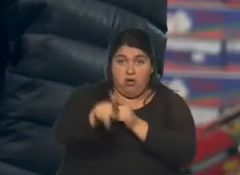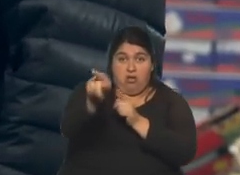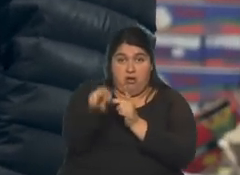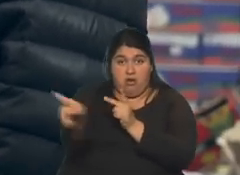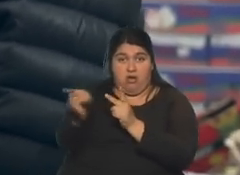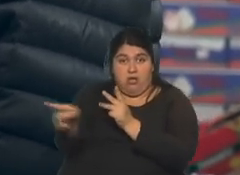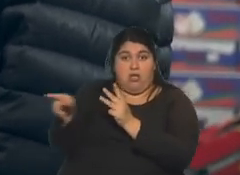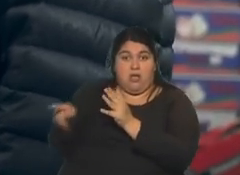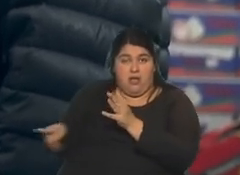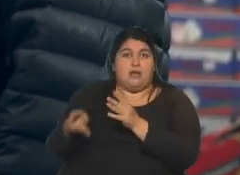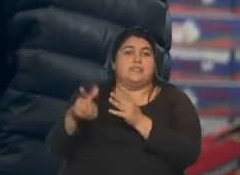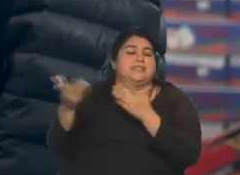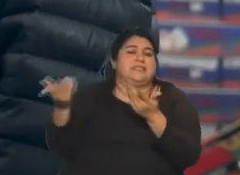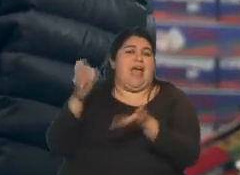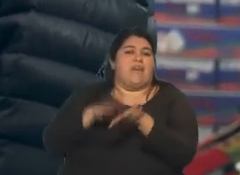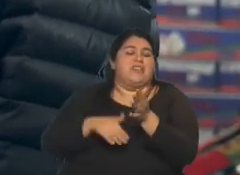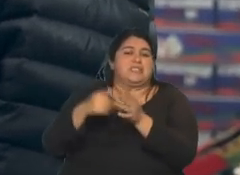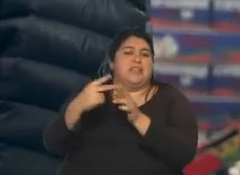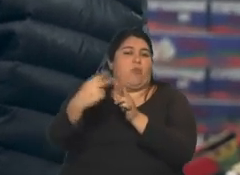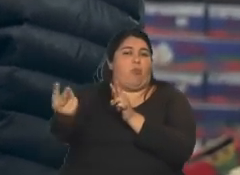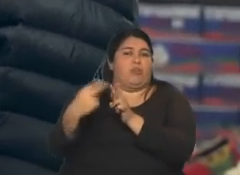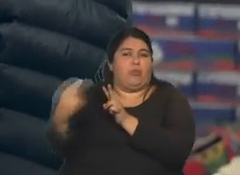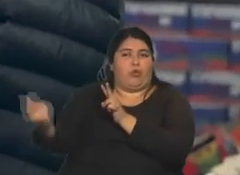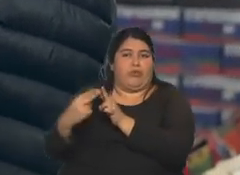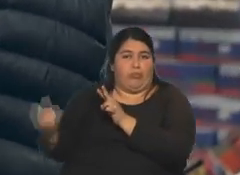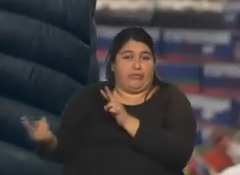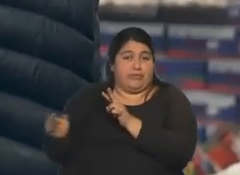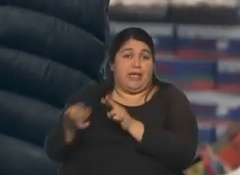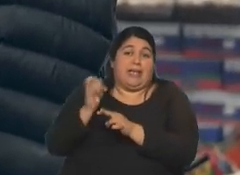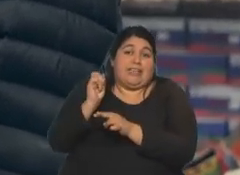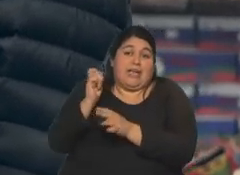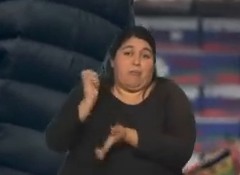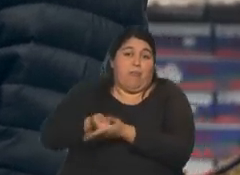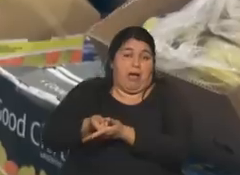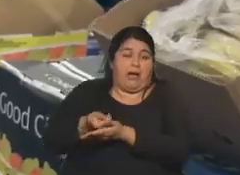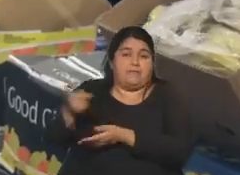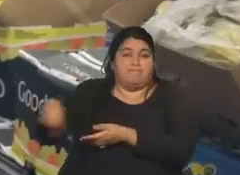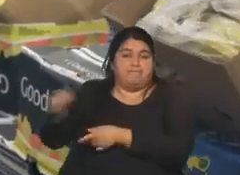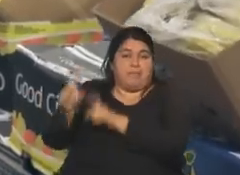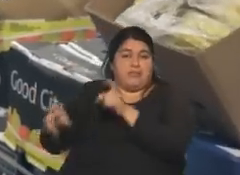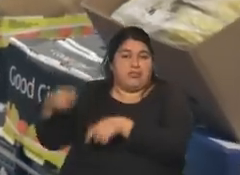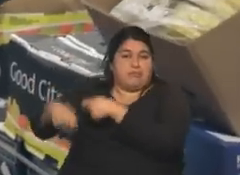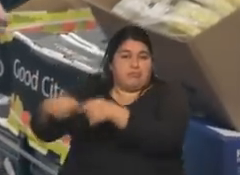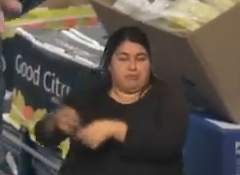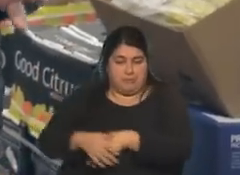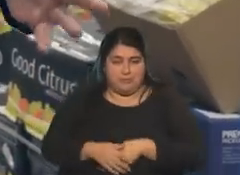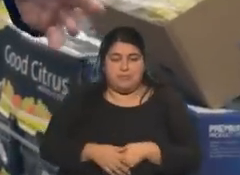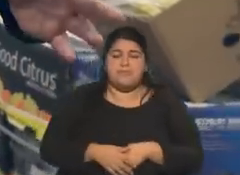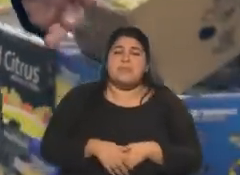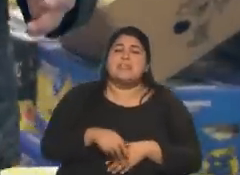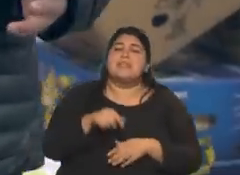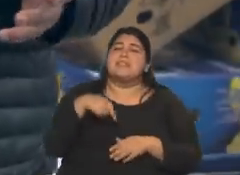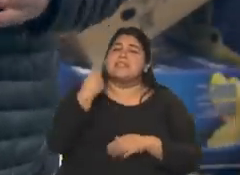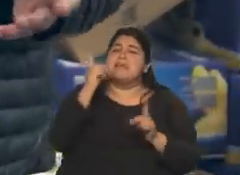generando intermediaciones innecesarias que siempre la termina pagando el vecino o la vecina al final de la cadena. Esa es una queja, Nahuel, que hay siempre, que